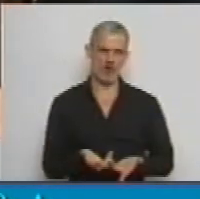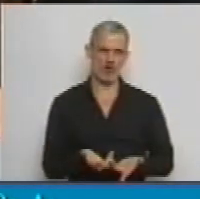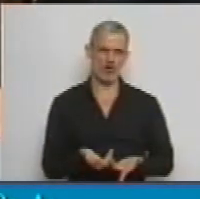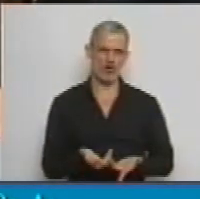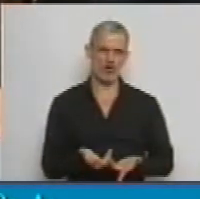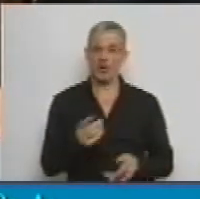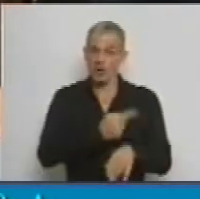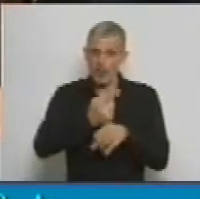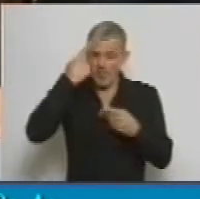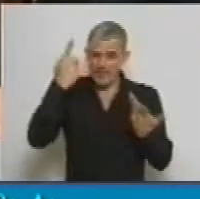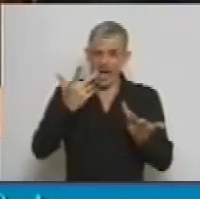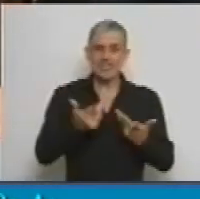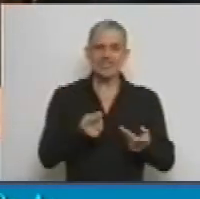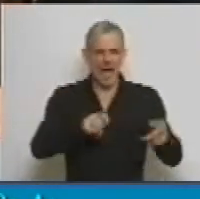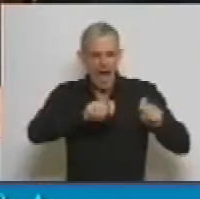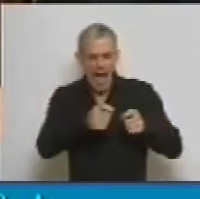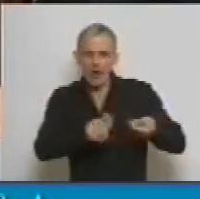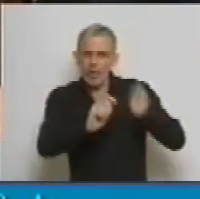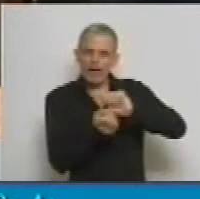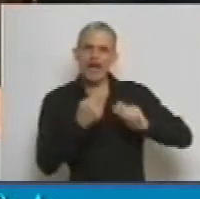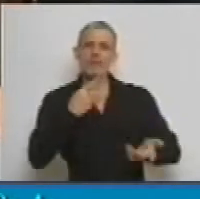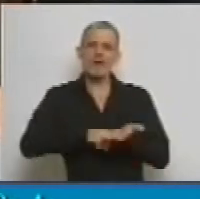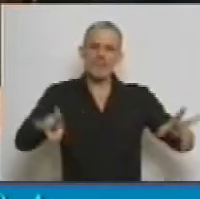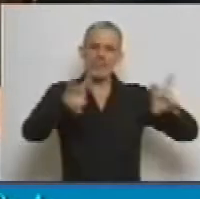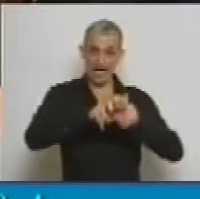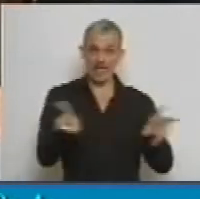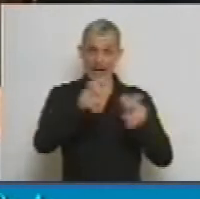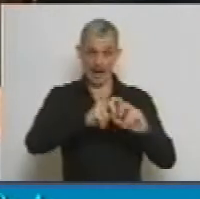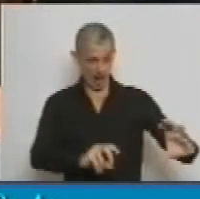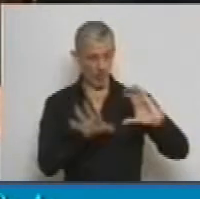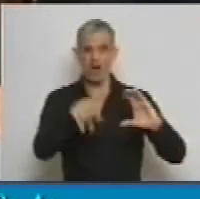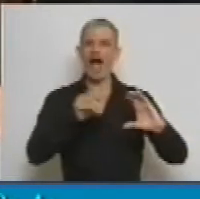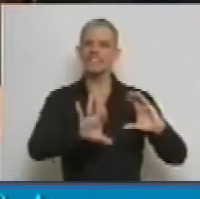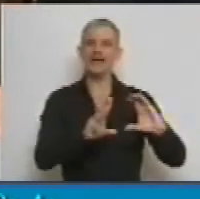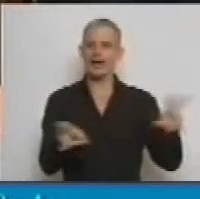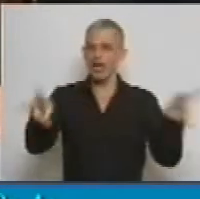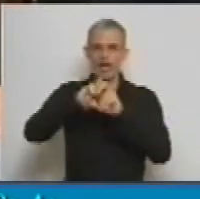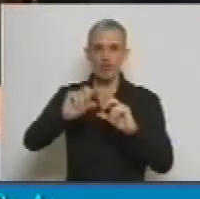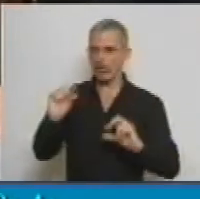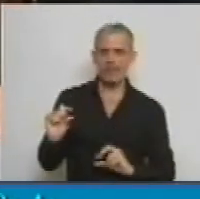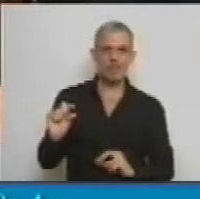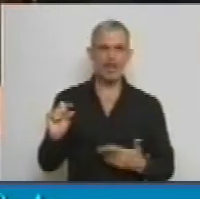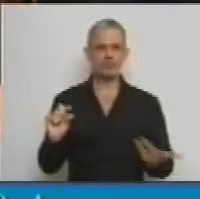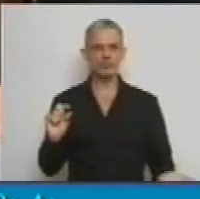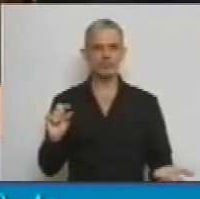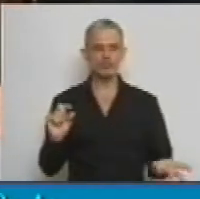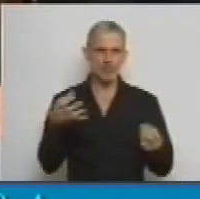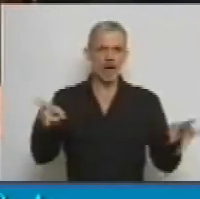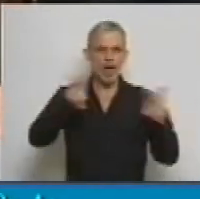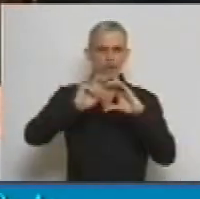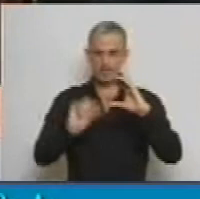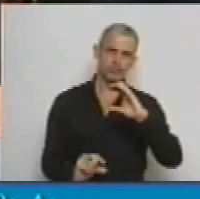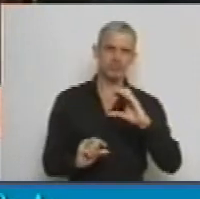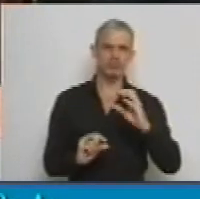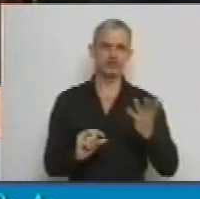es viabilizar el peor de los ajustes, porque un ajuste fiscal en una estructura de recaudación como esta lo que va a hacer es bajar la recaudación y agudizar el déficit. Eso